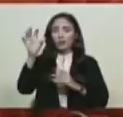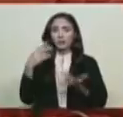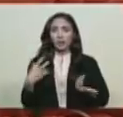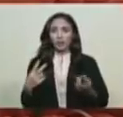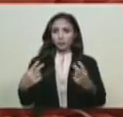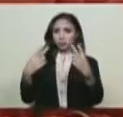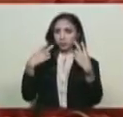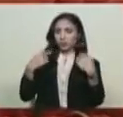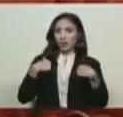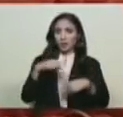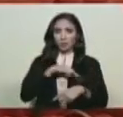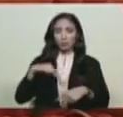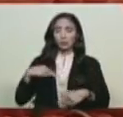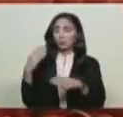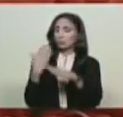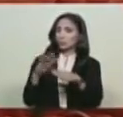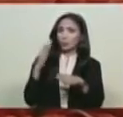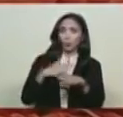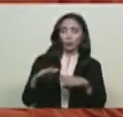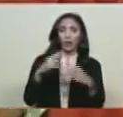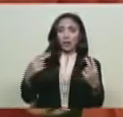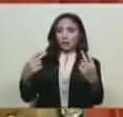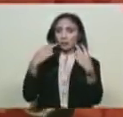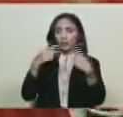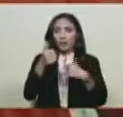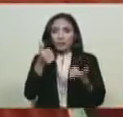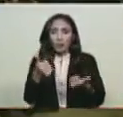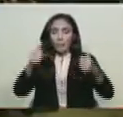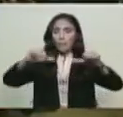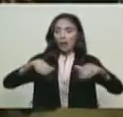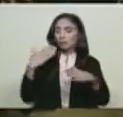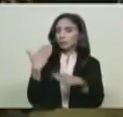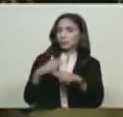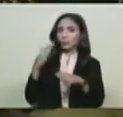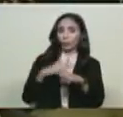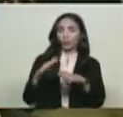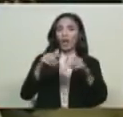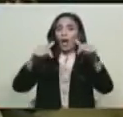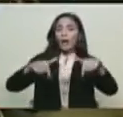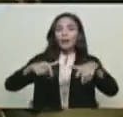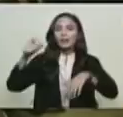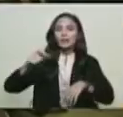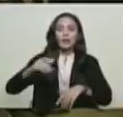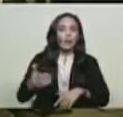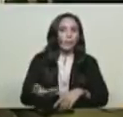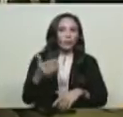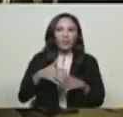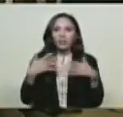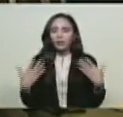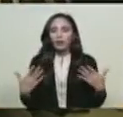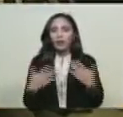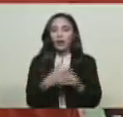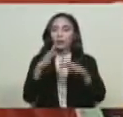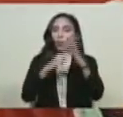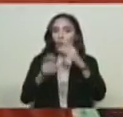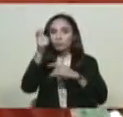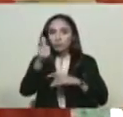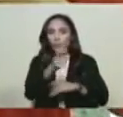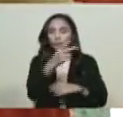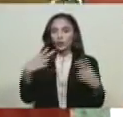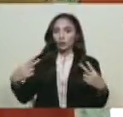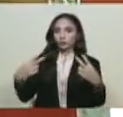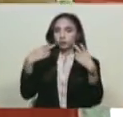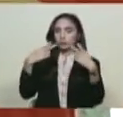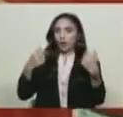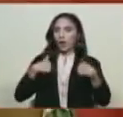elecciones a los ojos del pueblo soberano de Venezuela, que es el dueño de Venezuela. Así de sencillo. Lo que me diga